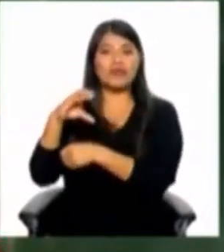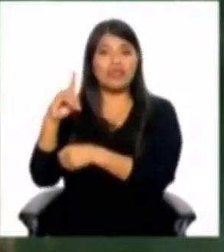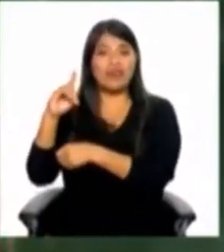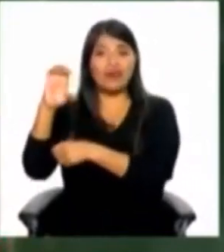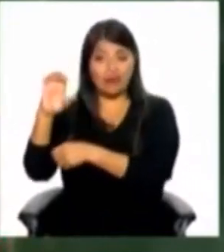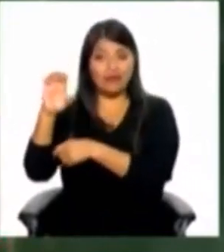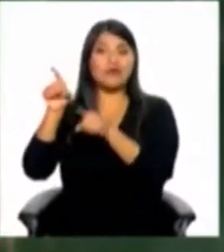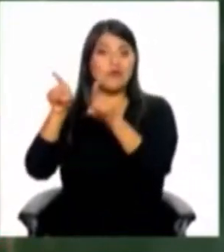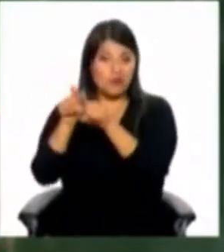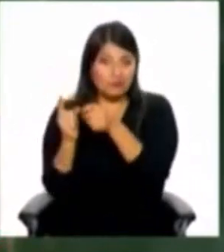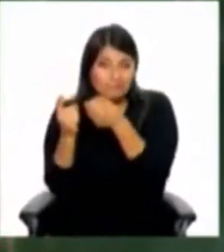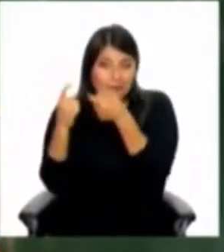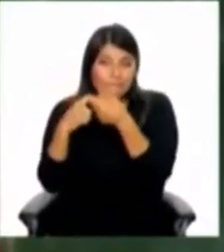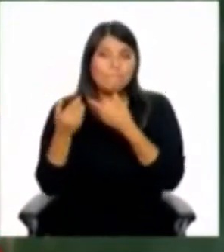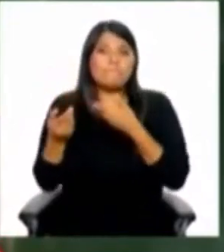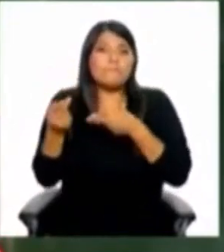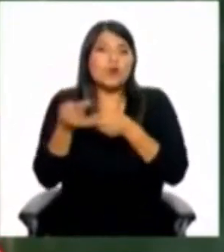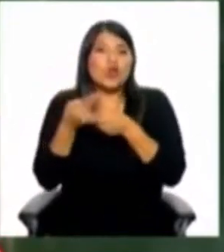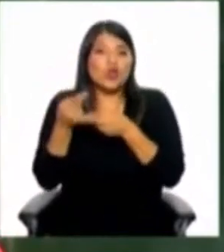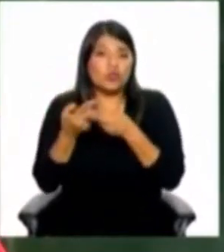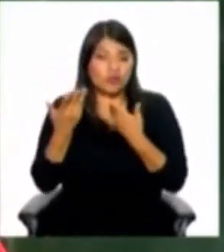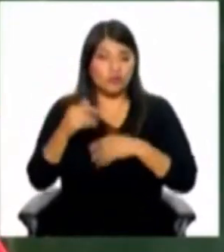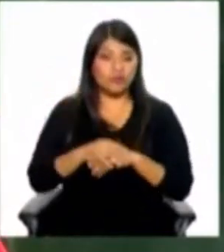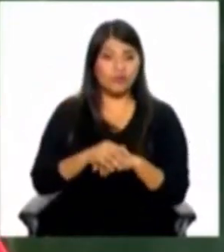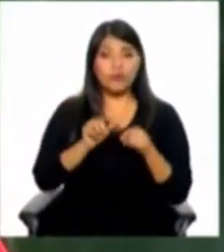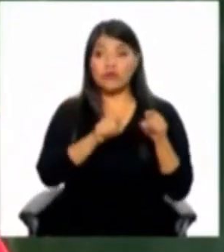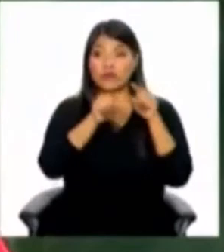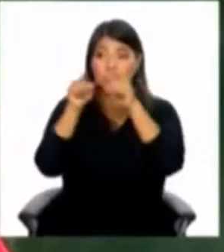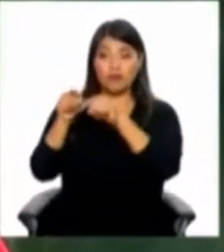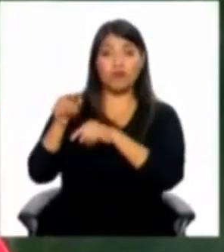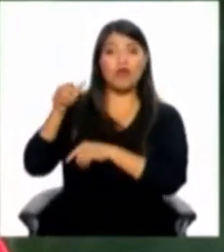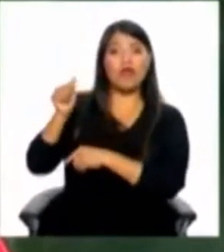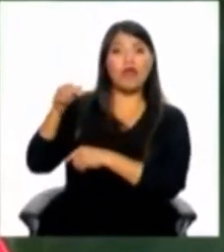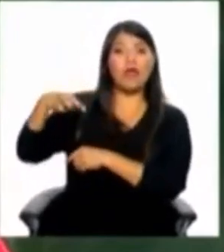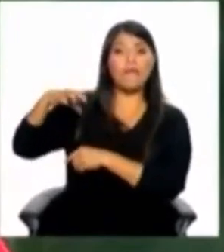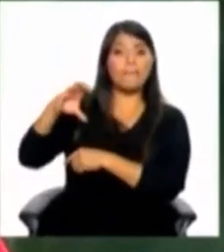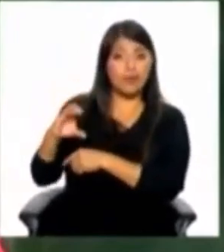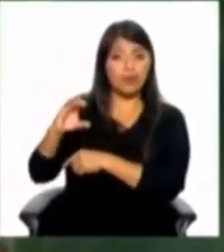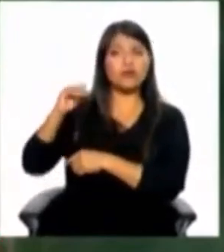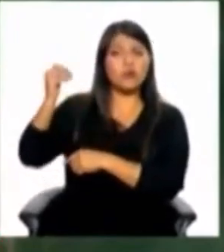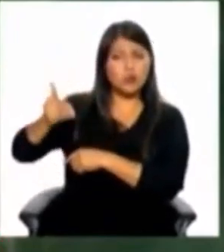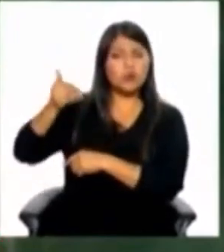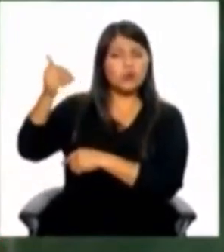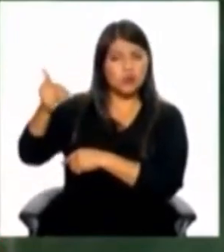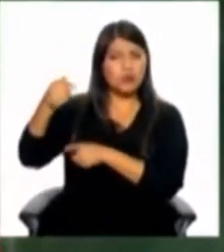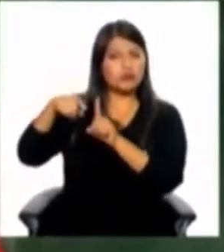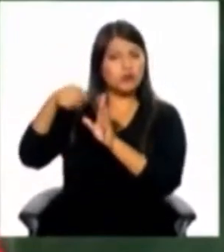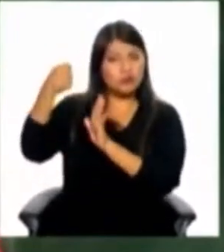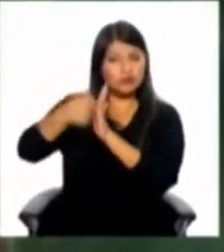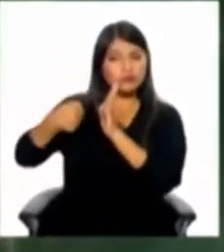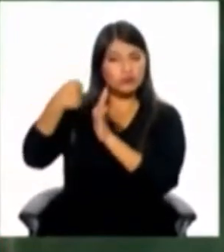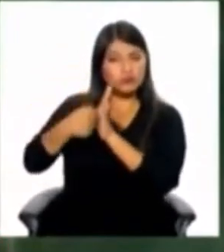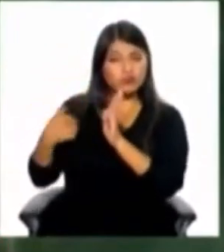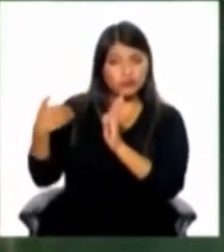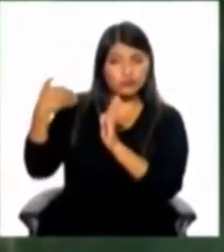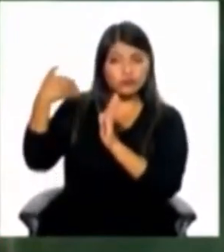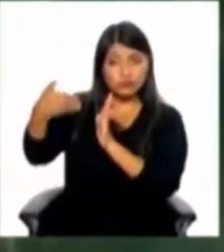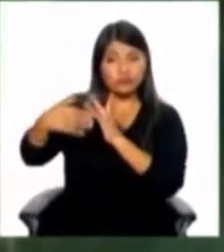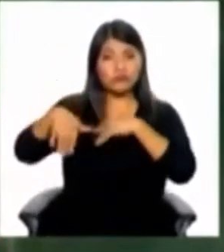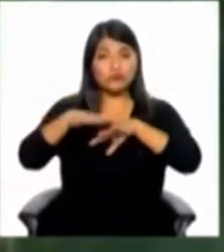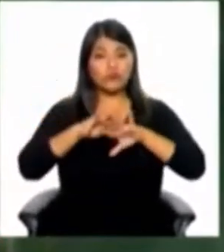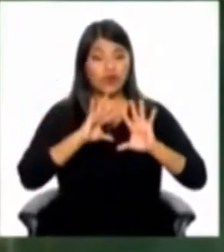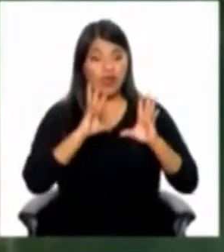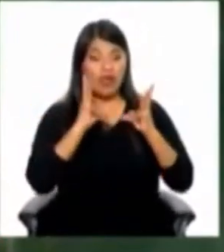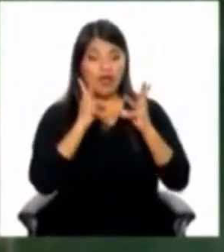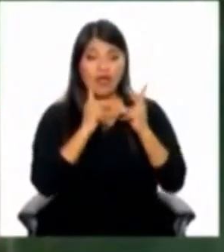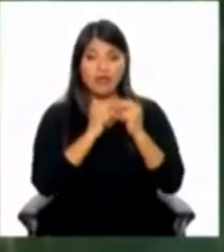las Américas para la Prosperidad Económica, la APEP, y hemos iniciado nuestra aproximación a la